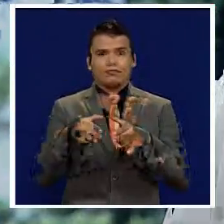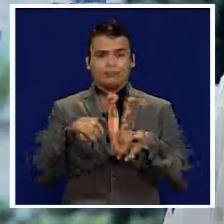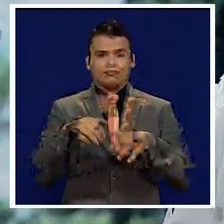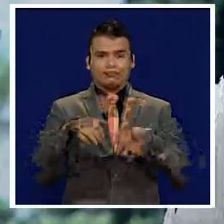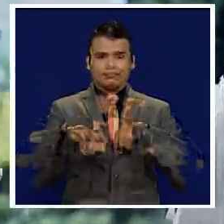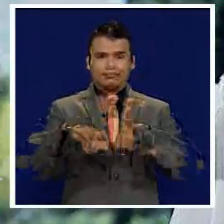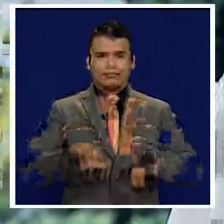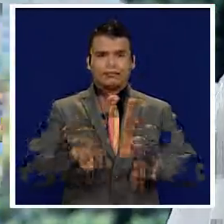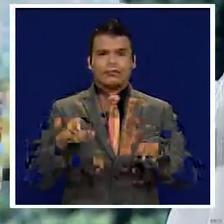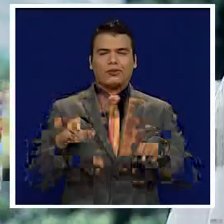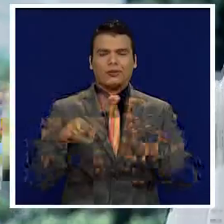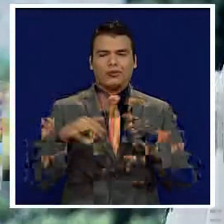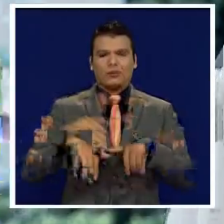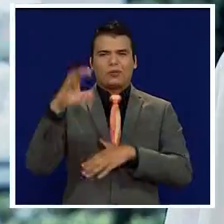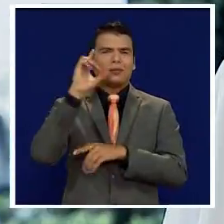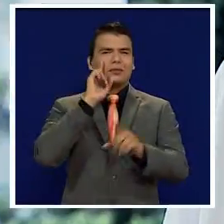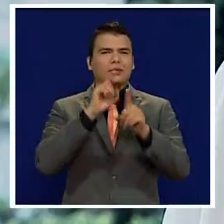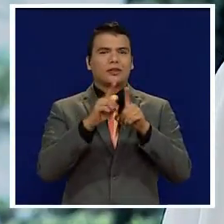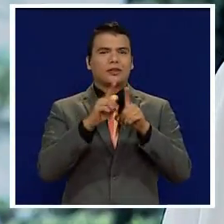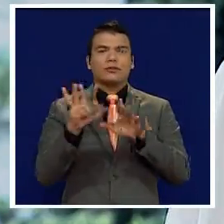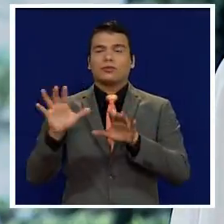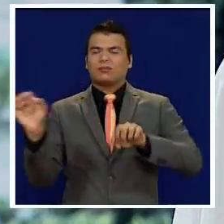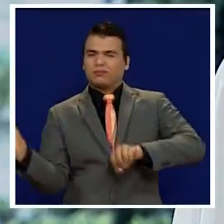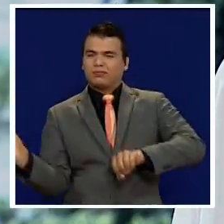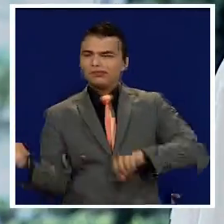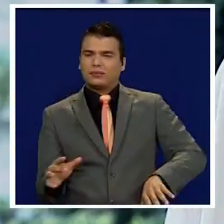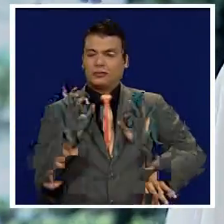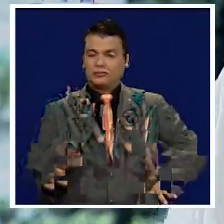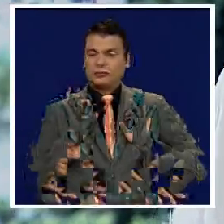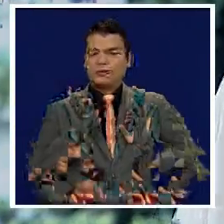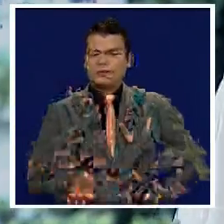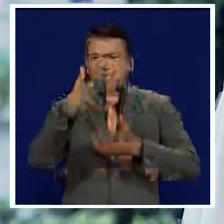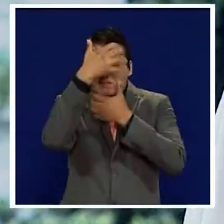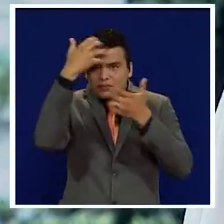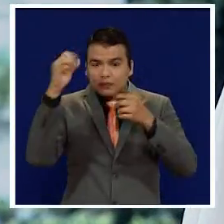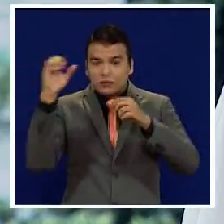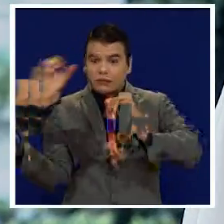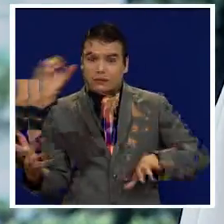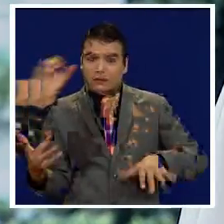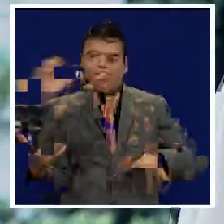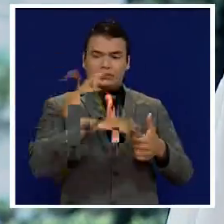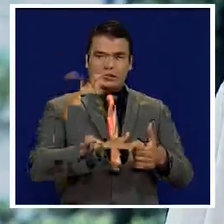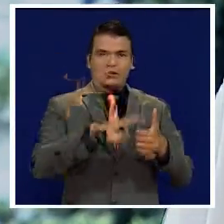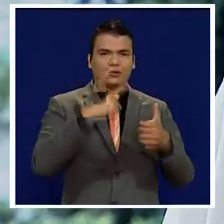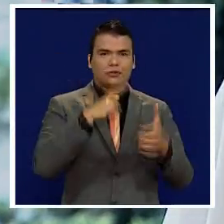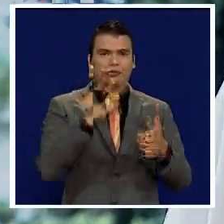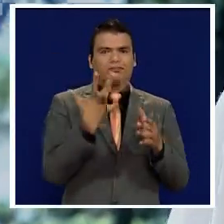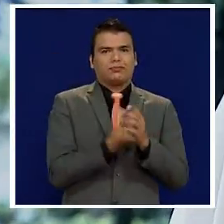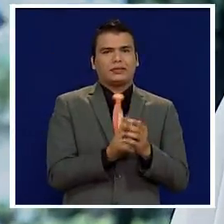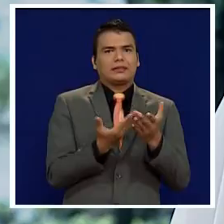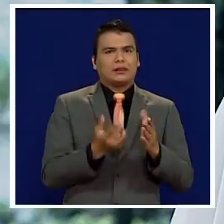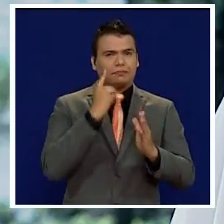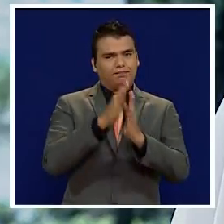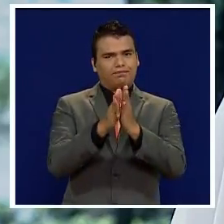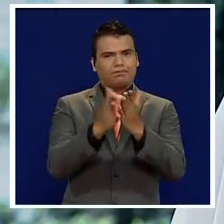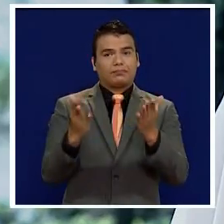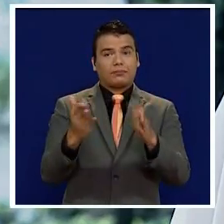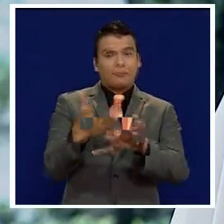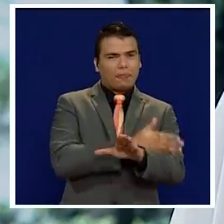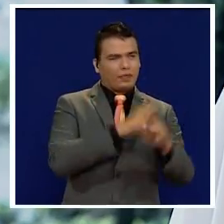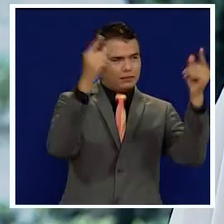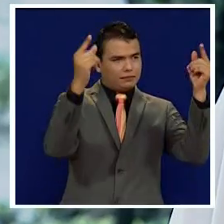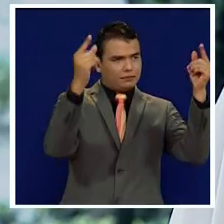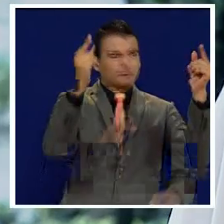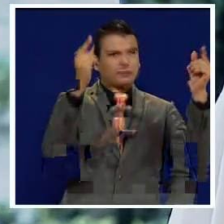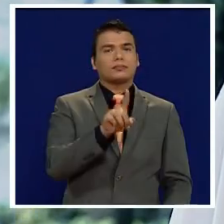Reintegración presenta su rendición de cuentas precisamente aquí en Cali. Pero antes de presentar a la invitada, déjeme darles cifras. Son 59.000 personas las que han dejado